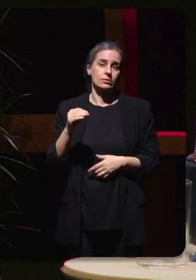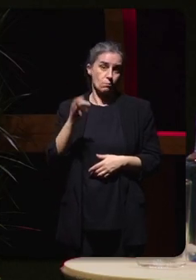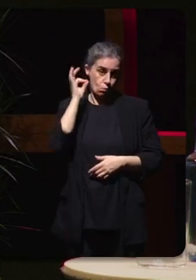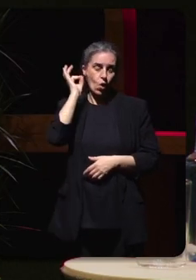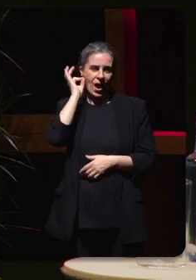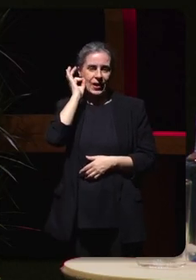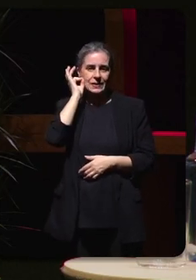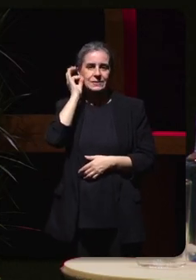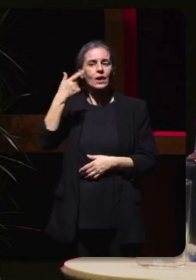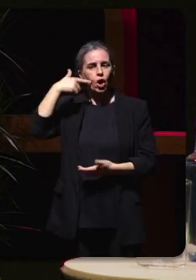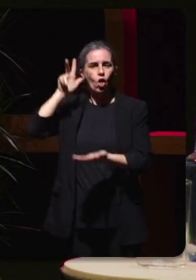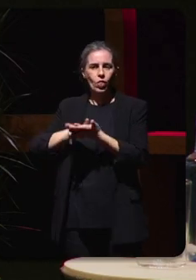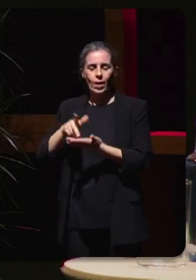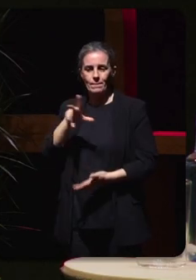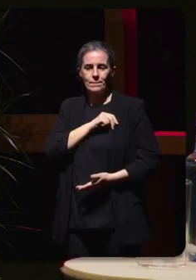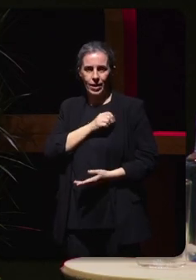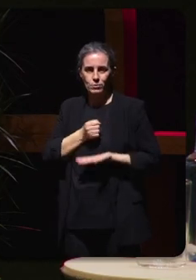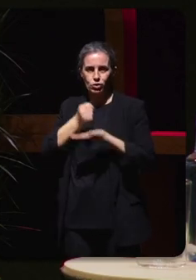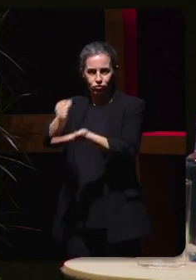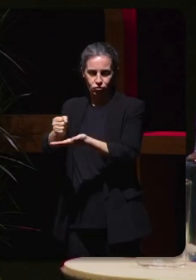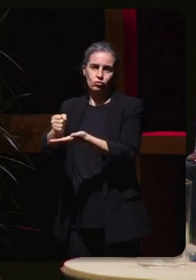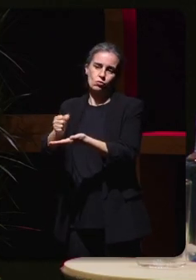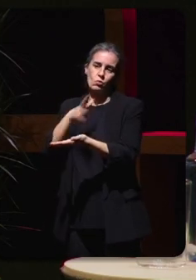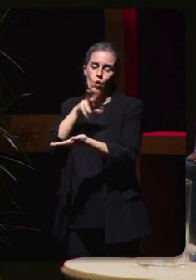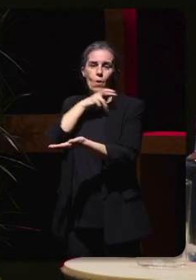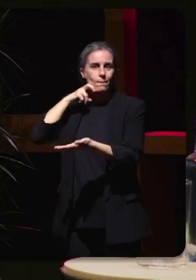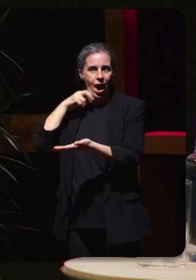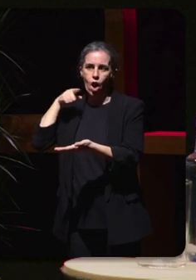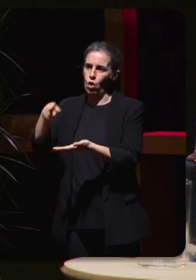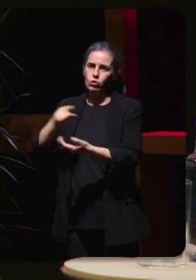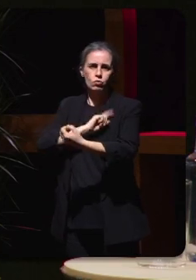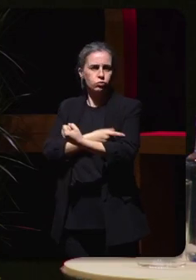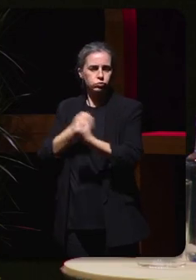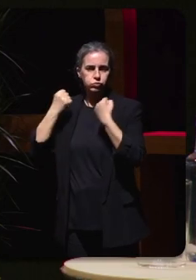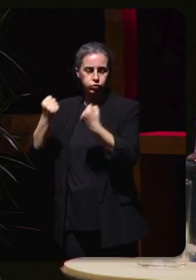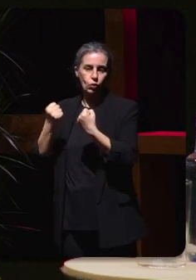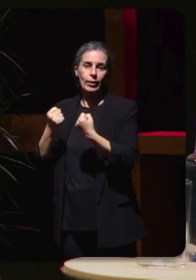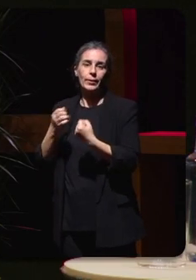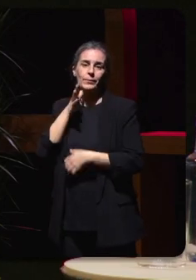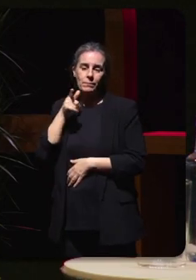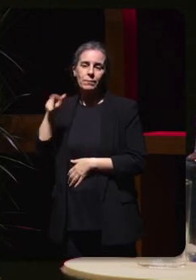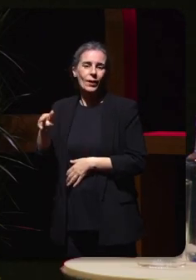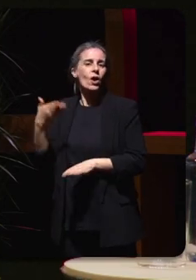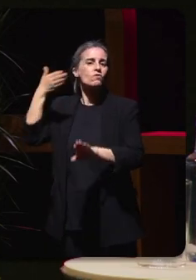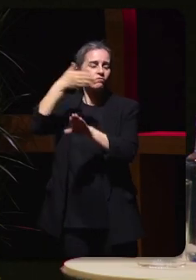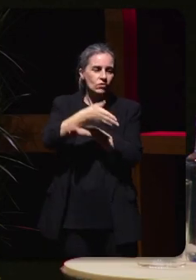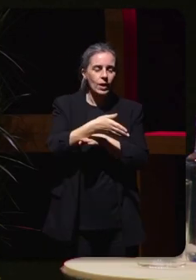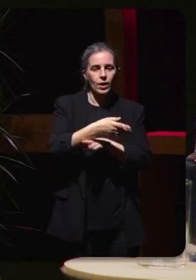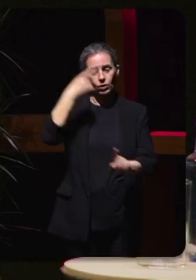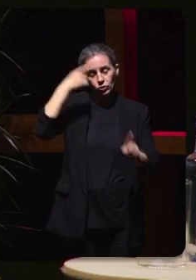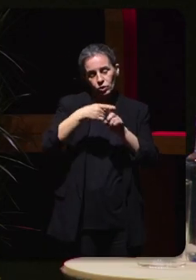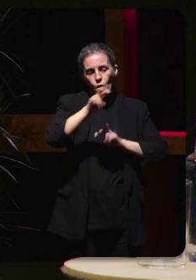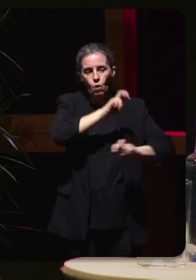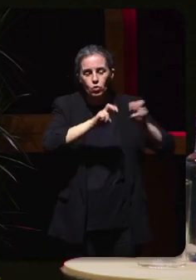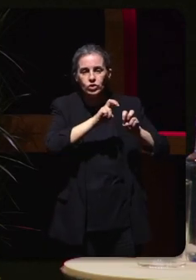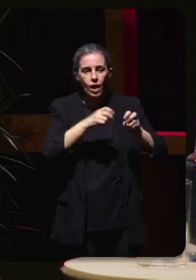fueron reconocidas con un premio internacional al valor, porque una había ido a la morgue, lo que os decía, ¿no?, para recuperar el cuerpo de un sobrino, porque